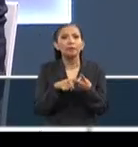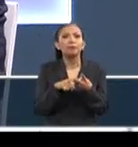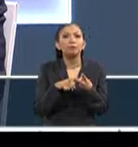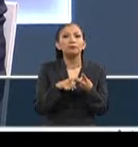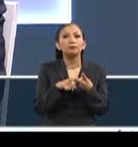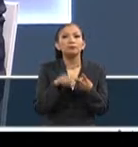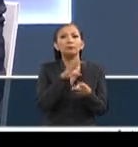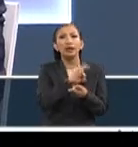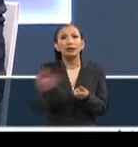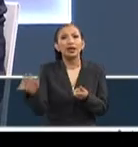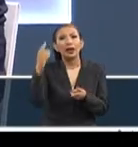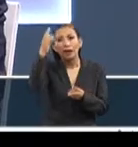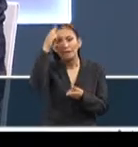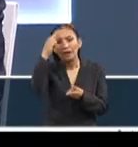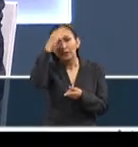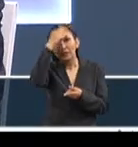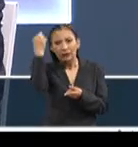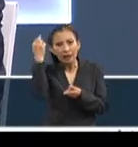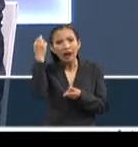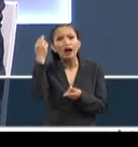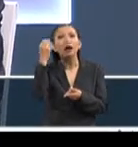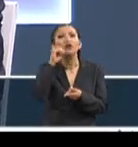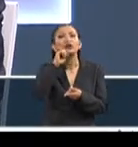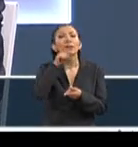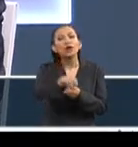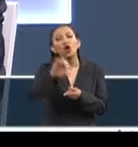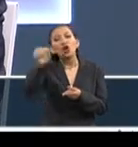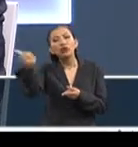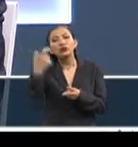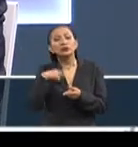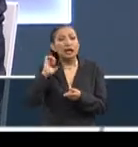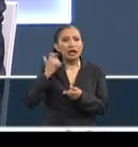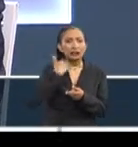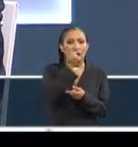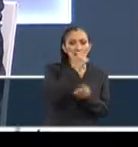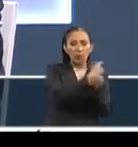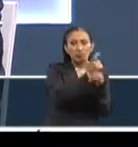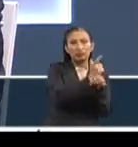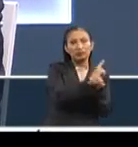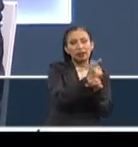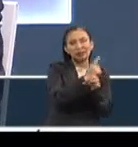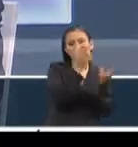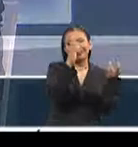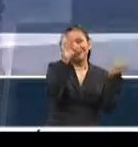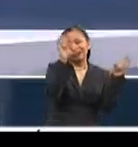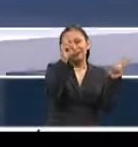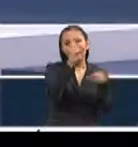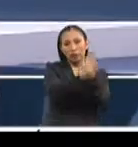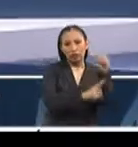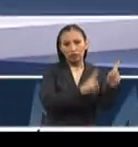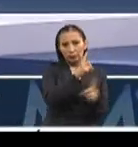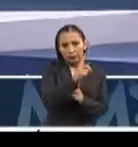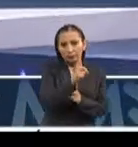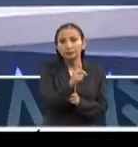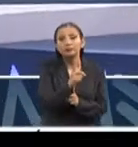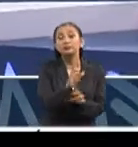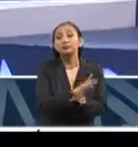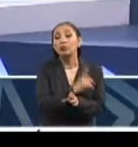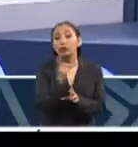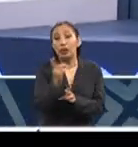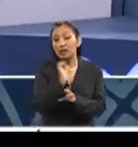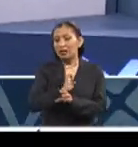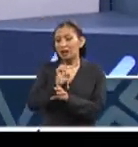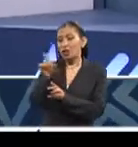supuesto, puede ser la enfermería, pueden ser inclusive aquellos egresados de licenciaturas relacionadas con el deporte. ¿Por qué